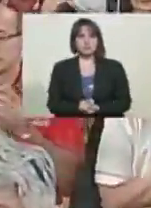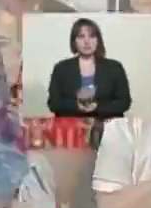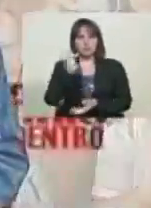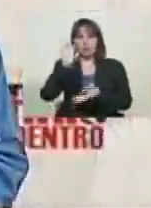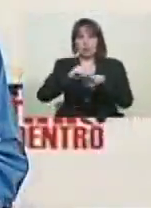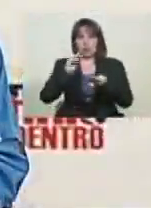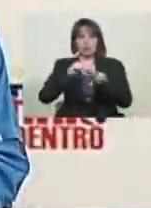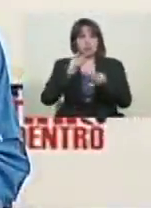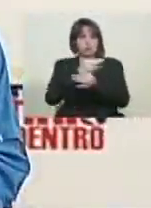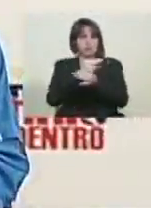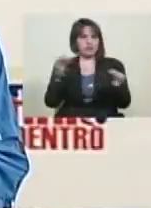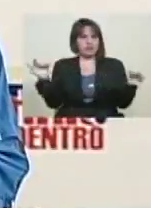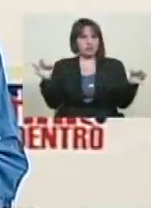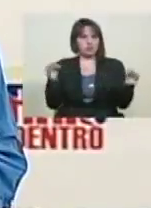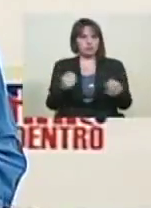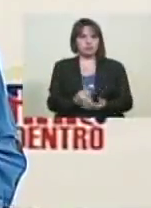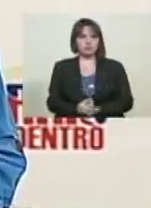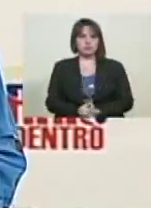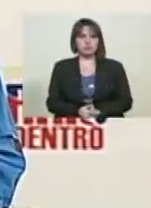Resumen extraordinario.